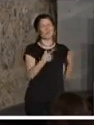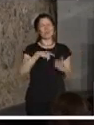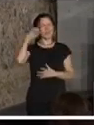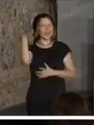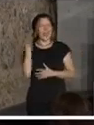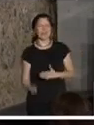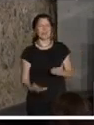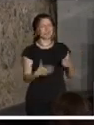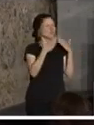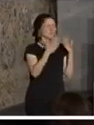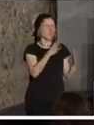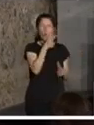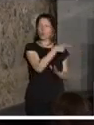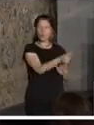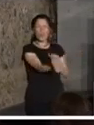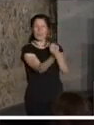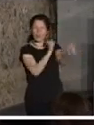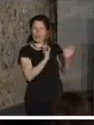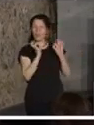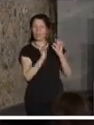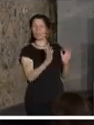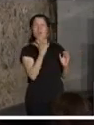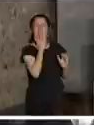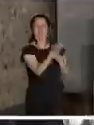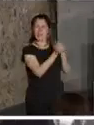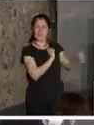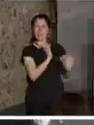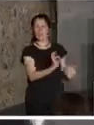Irene porque eres ejemplo